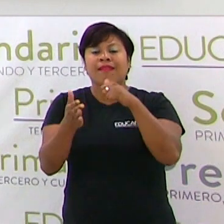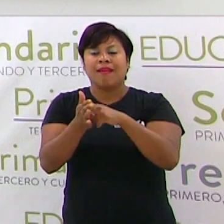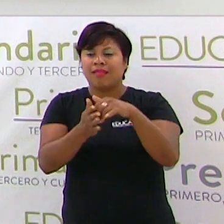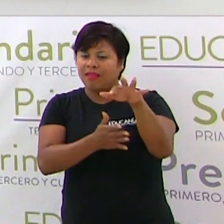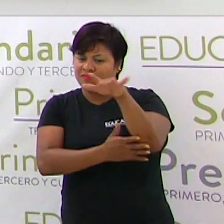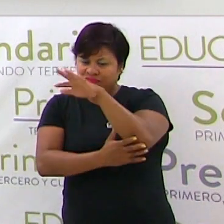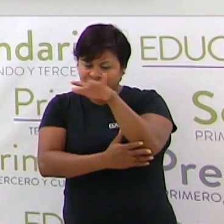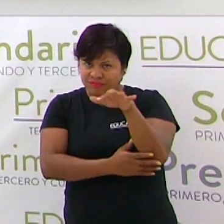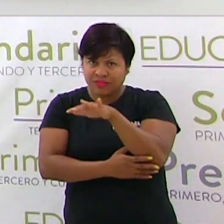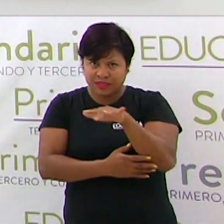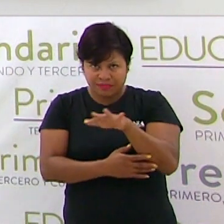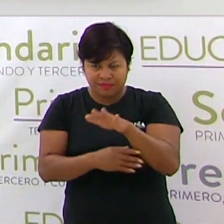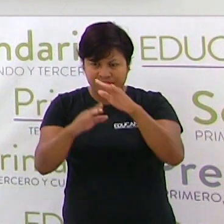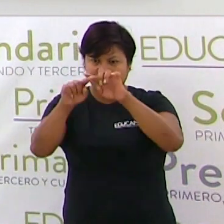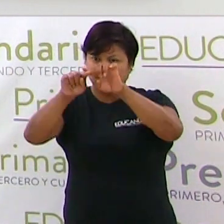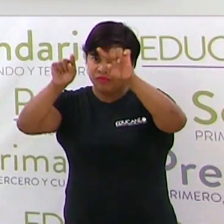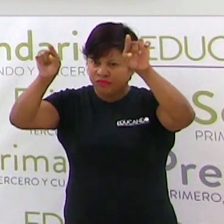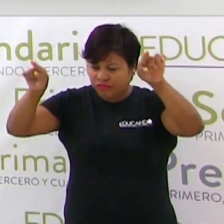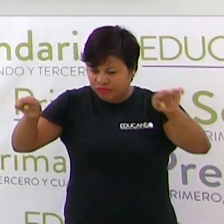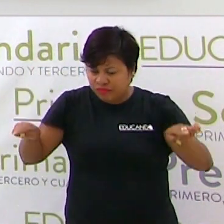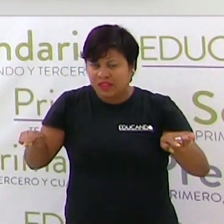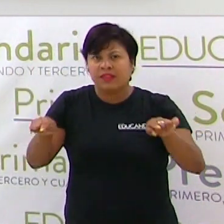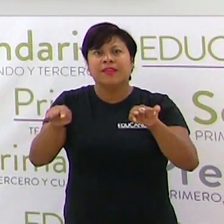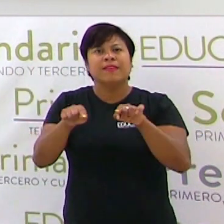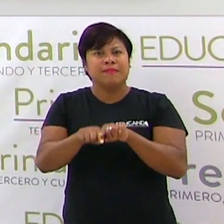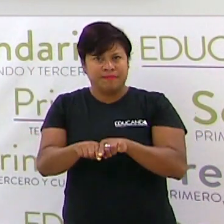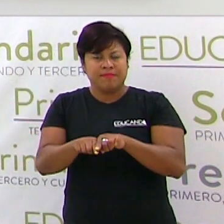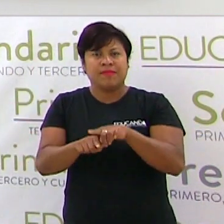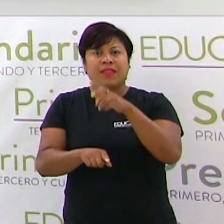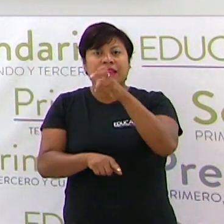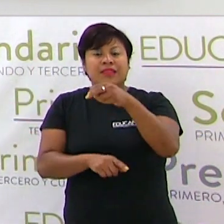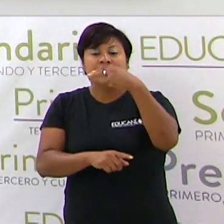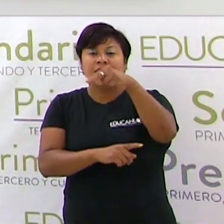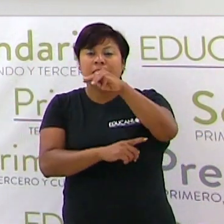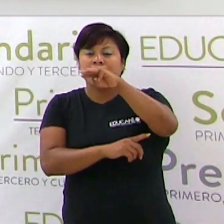esta parte. Mensaje